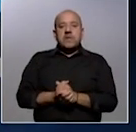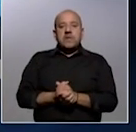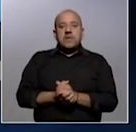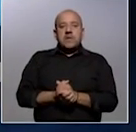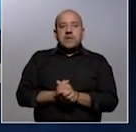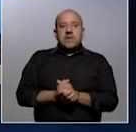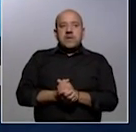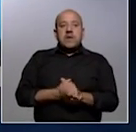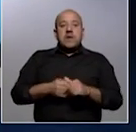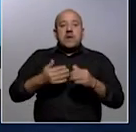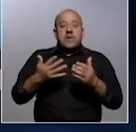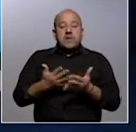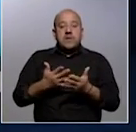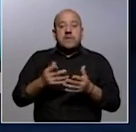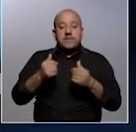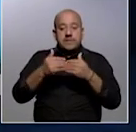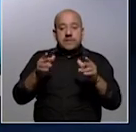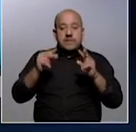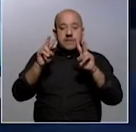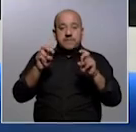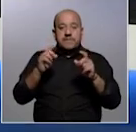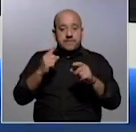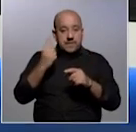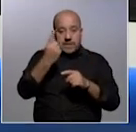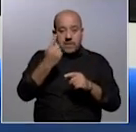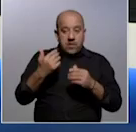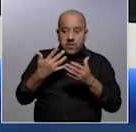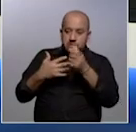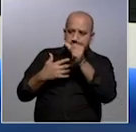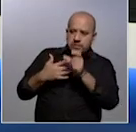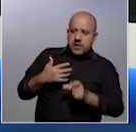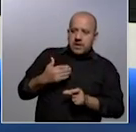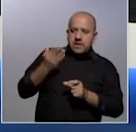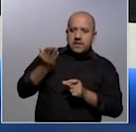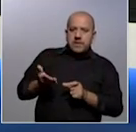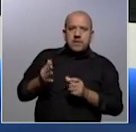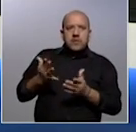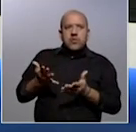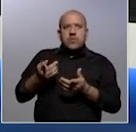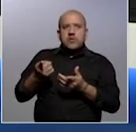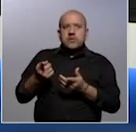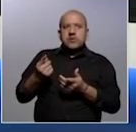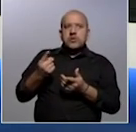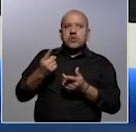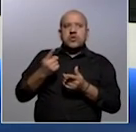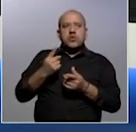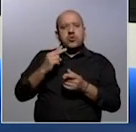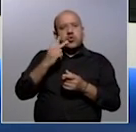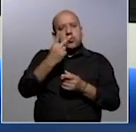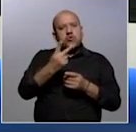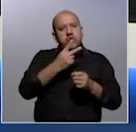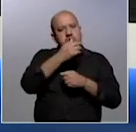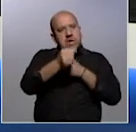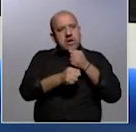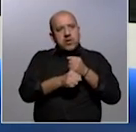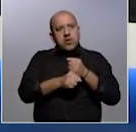y para meternos en tema primero lo personal no como es dos años casi de haber comenzado tu